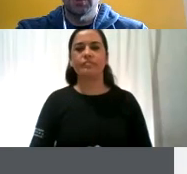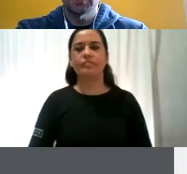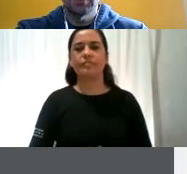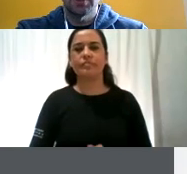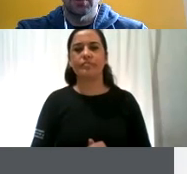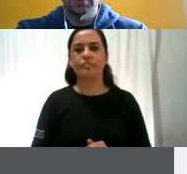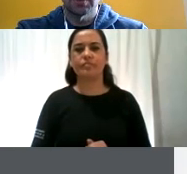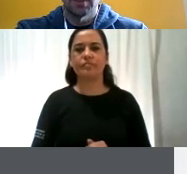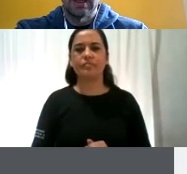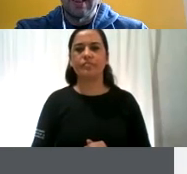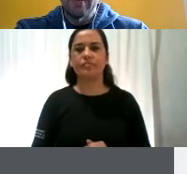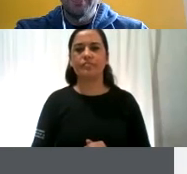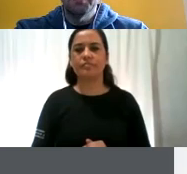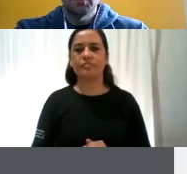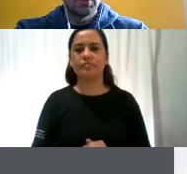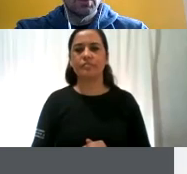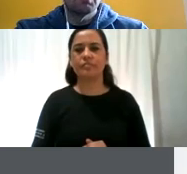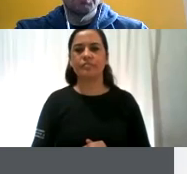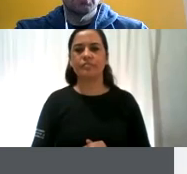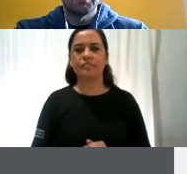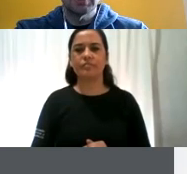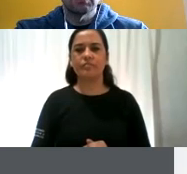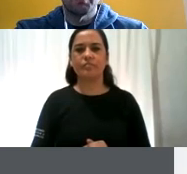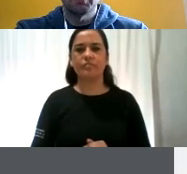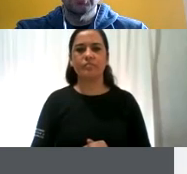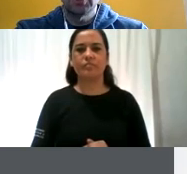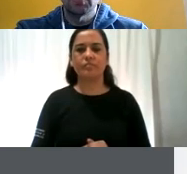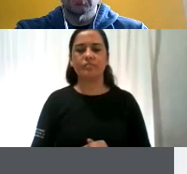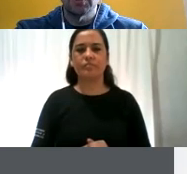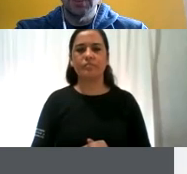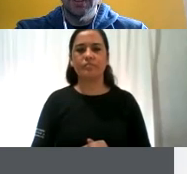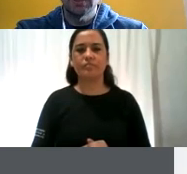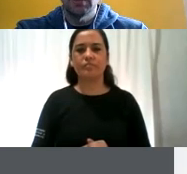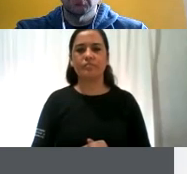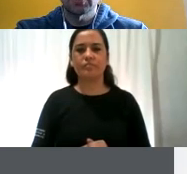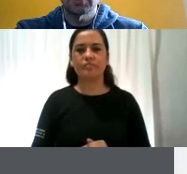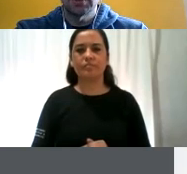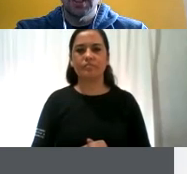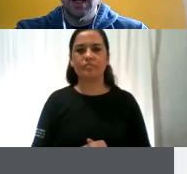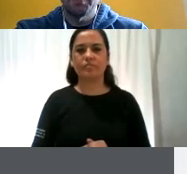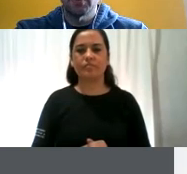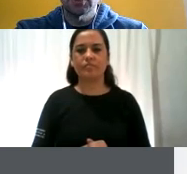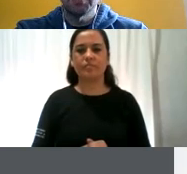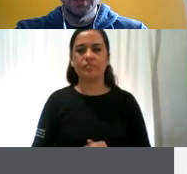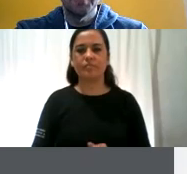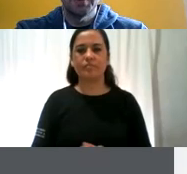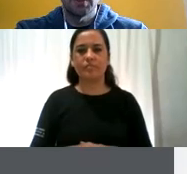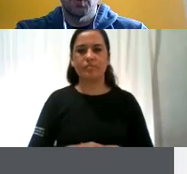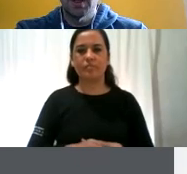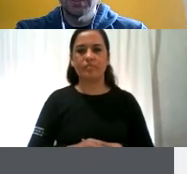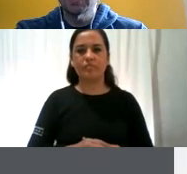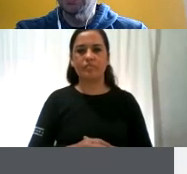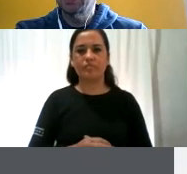83,33% de las interiores, de modo que los momentos máximos positivos y negativos sean